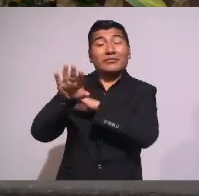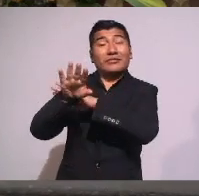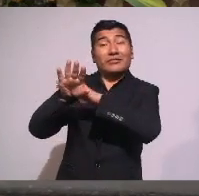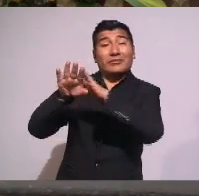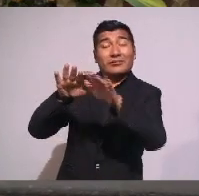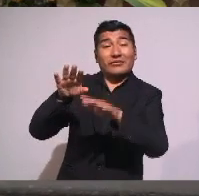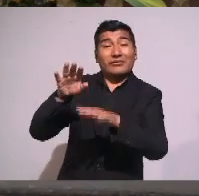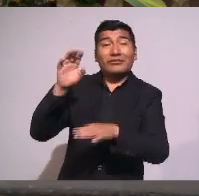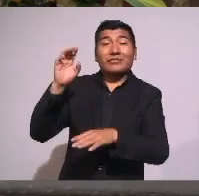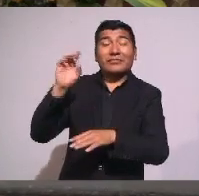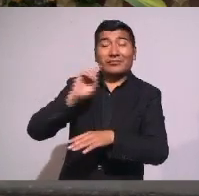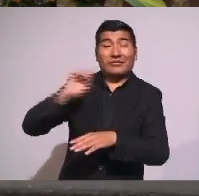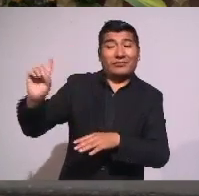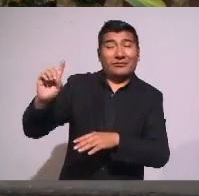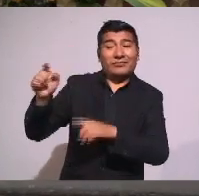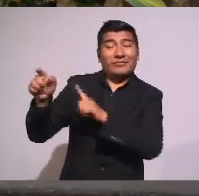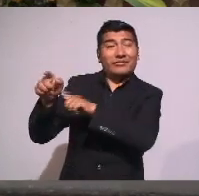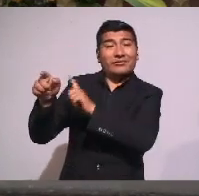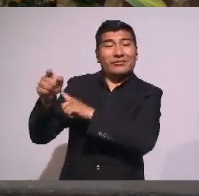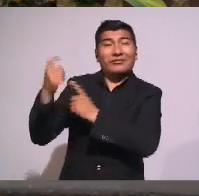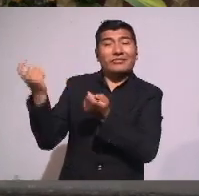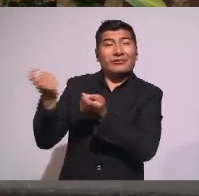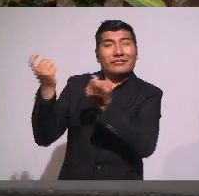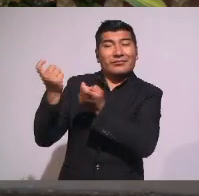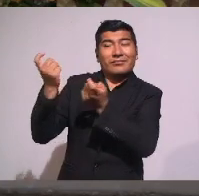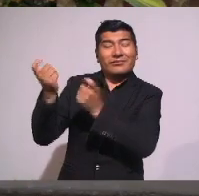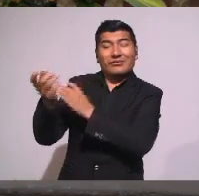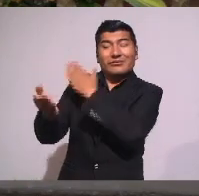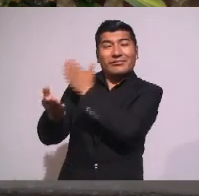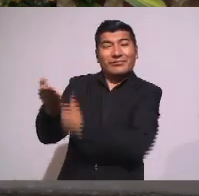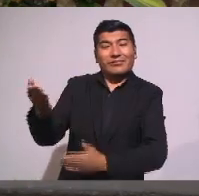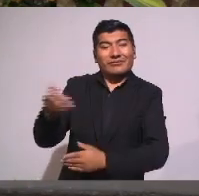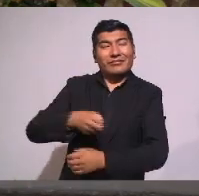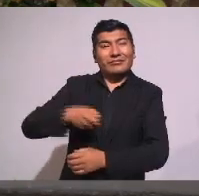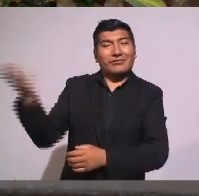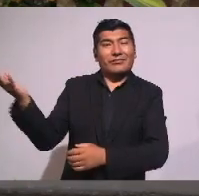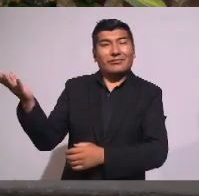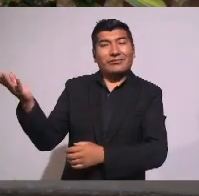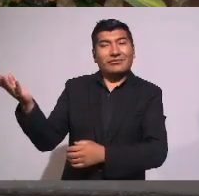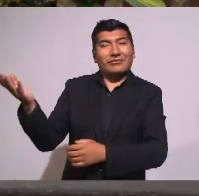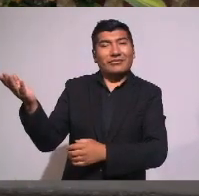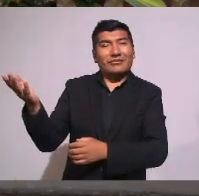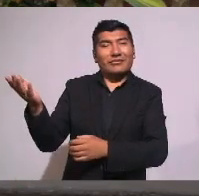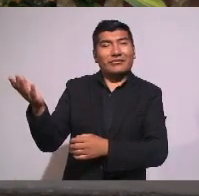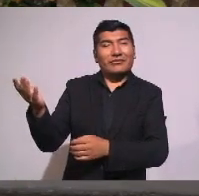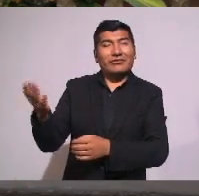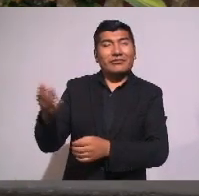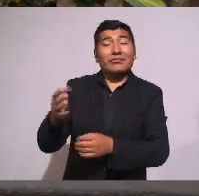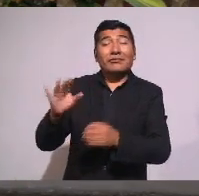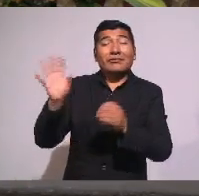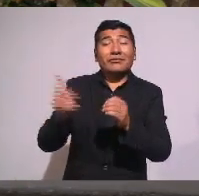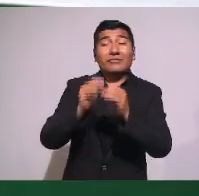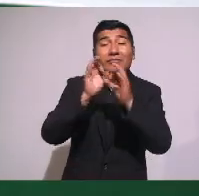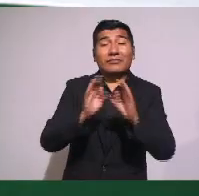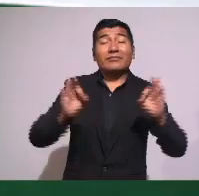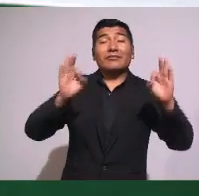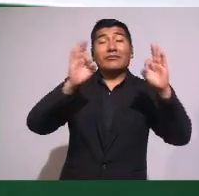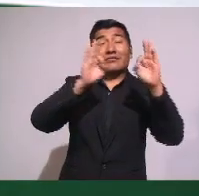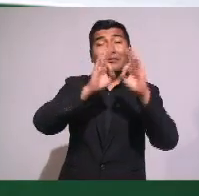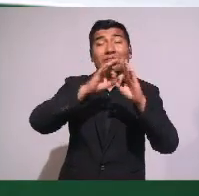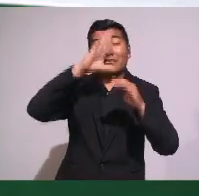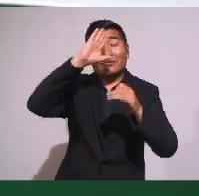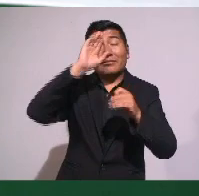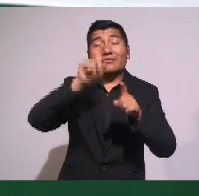ti ocasión de pecado, córtala y tírala lejos. Porque lo importante es,